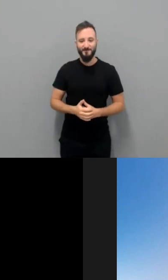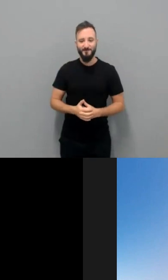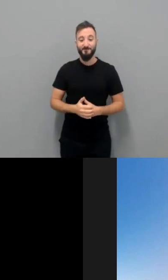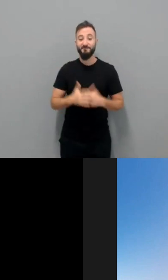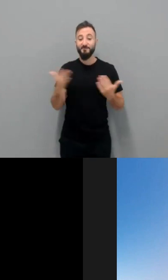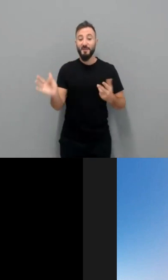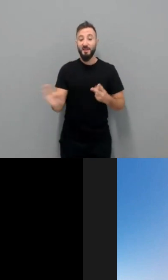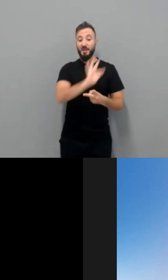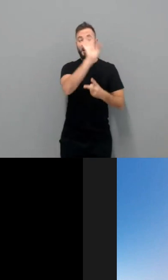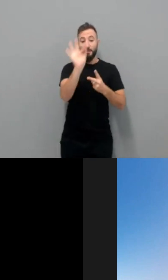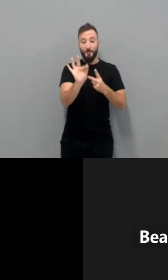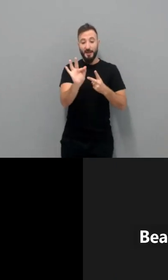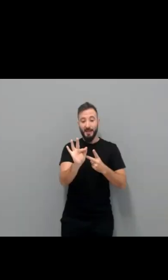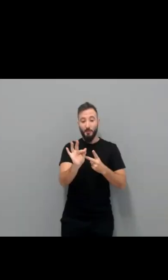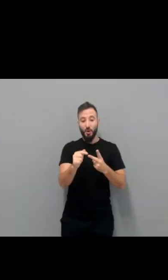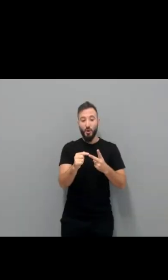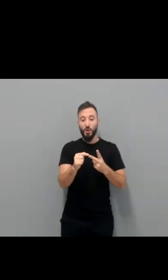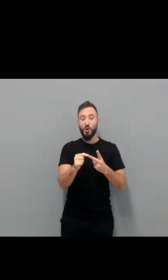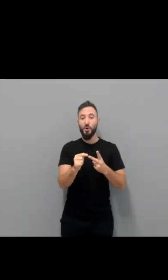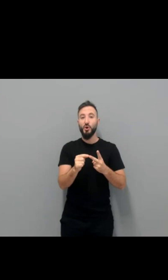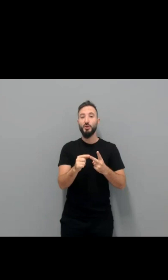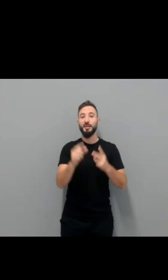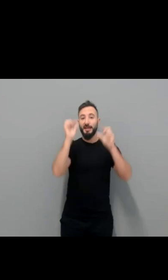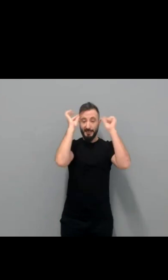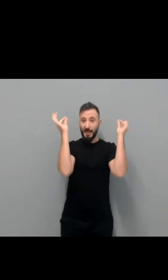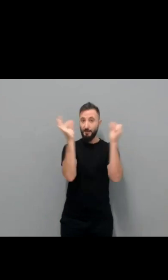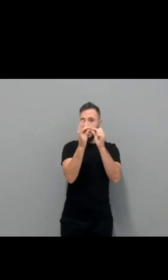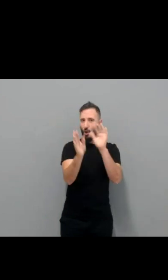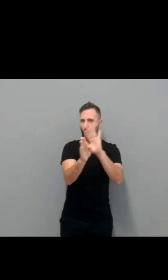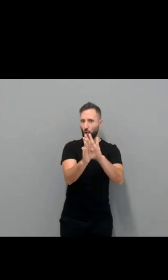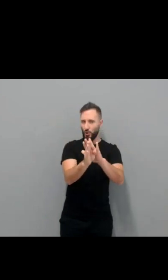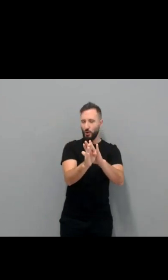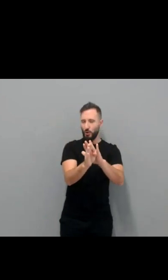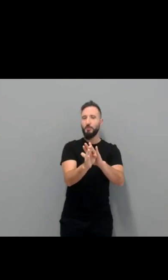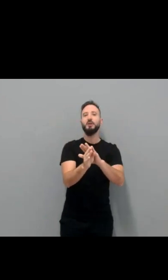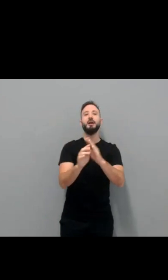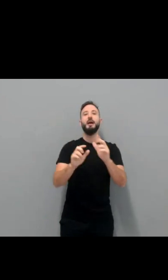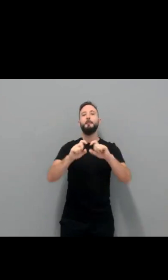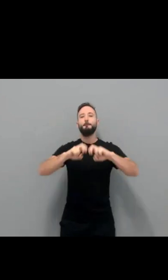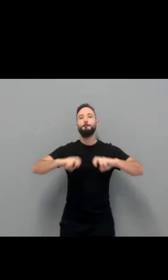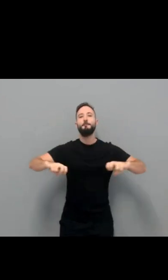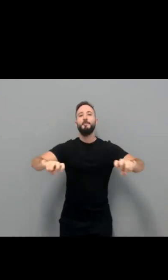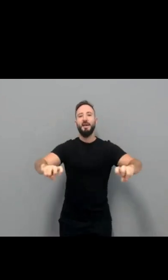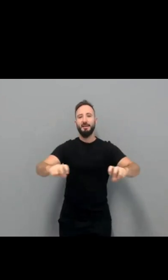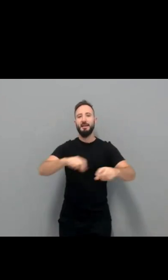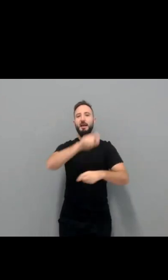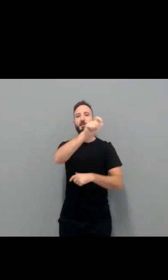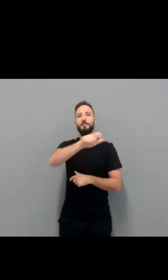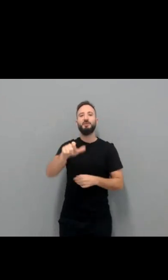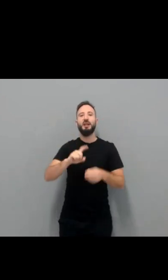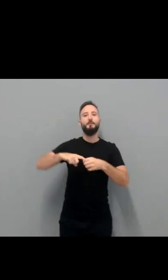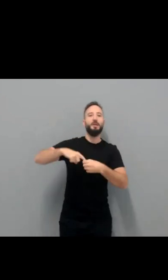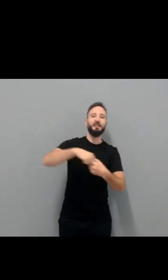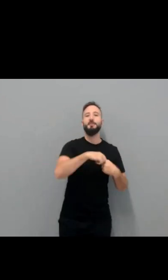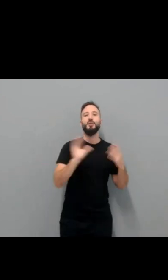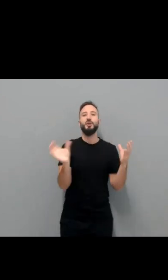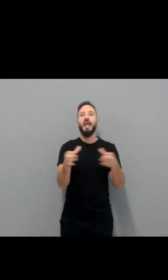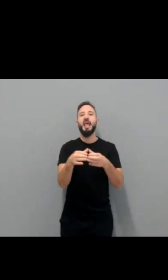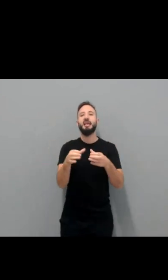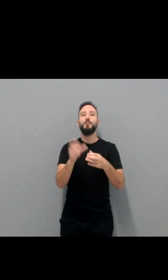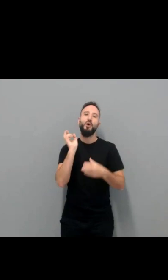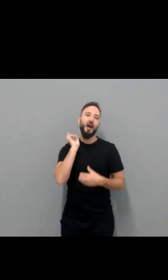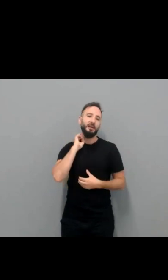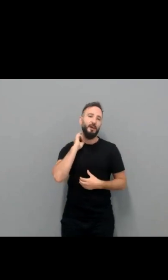Damos paso, seguimos con el seminario y damos paso a la mesa redonda, quien está compuesta por parte del equipo de